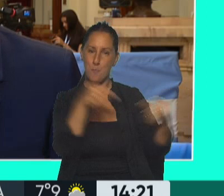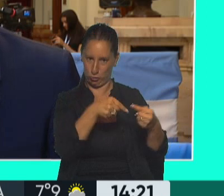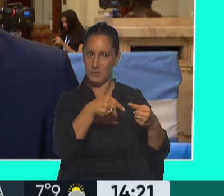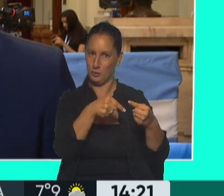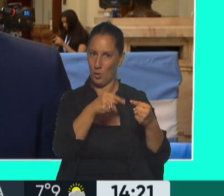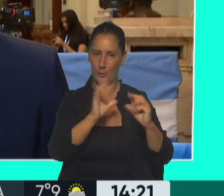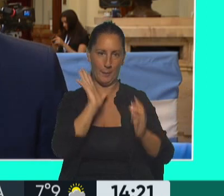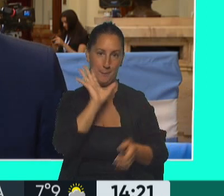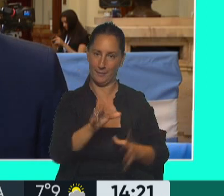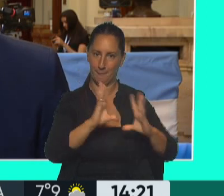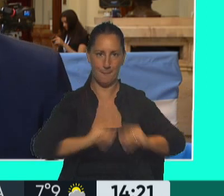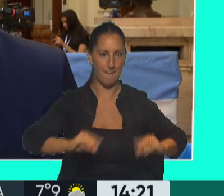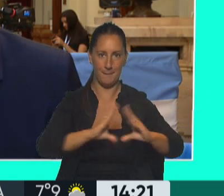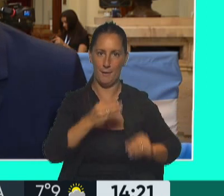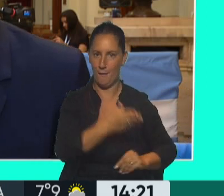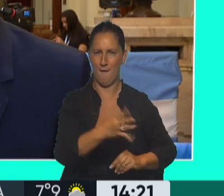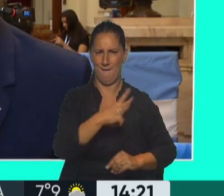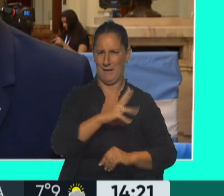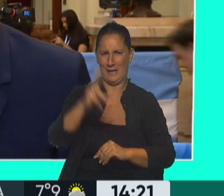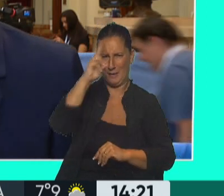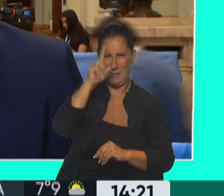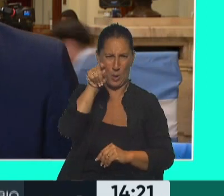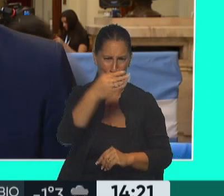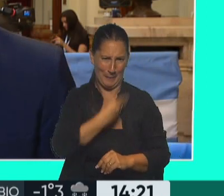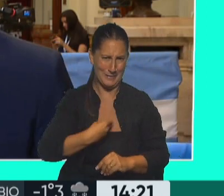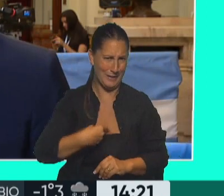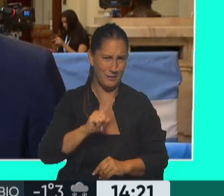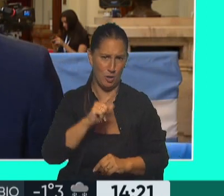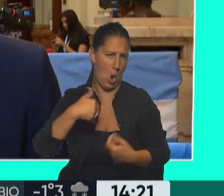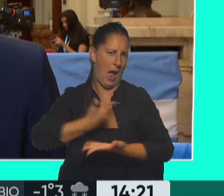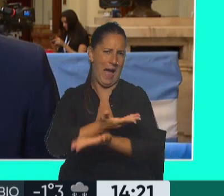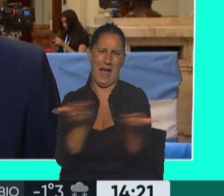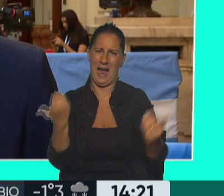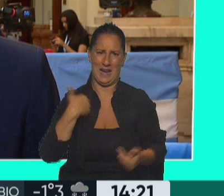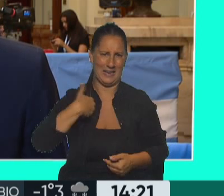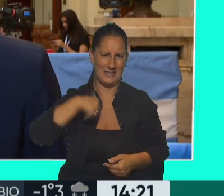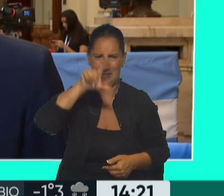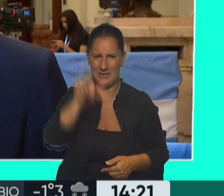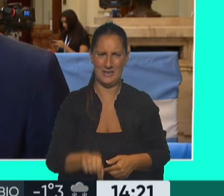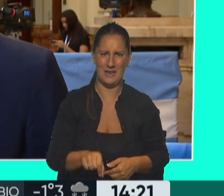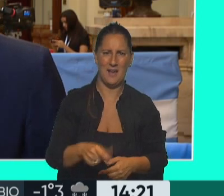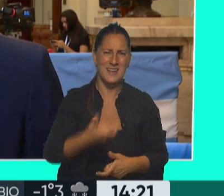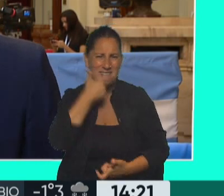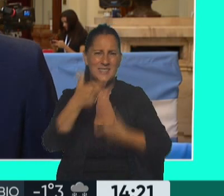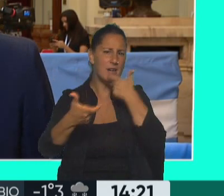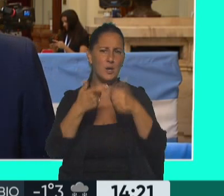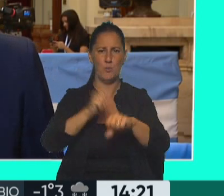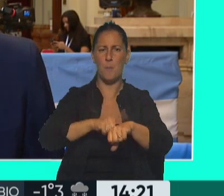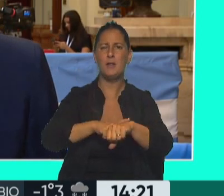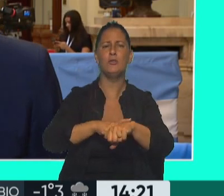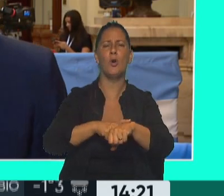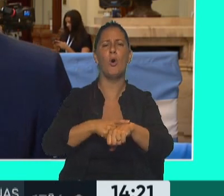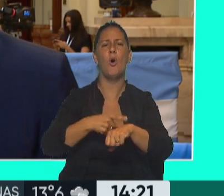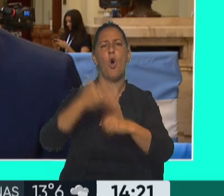verdaderamente un papelón, faltando el respeto no solamente al presidente, creo que a todo el pueblo argentino, llegando a reírse en un momento cuando el